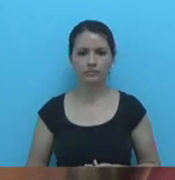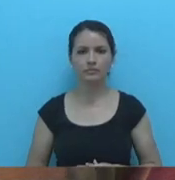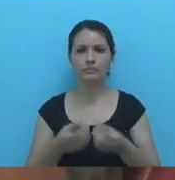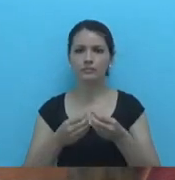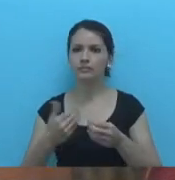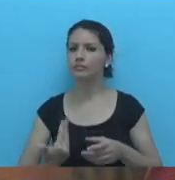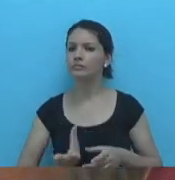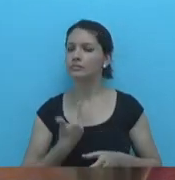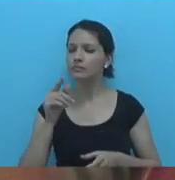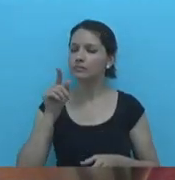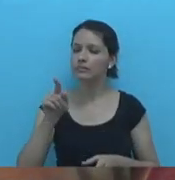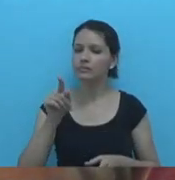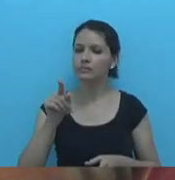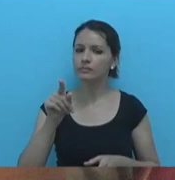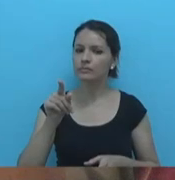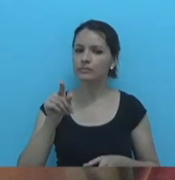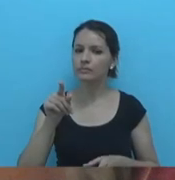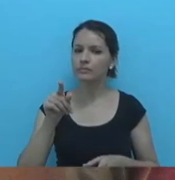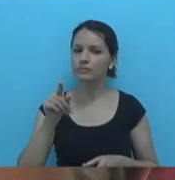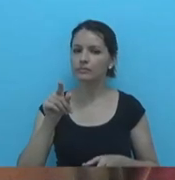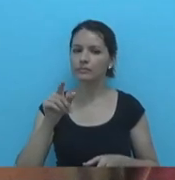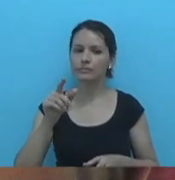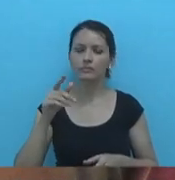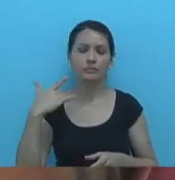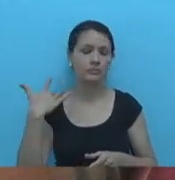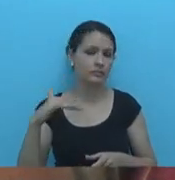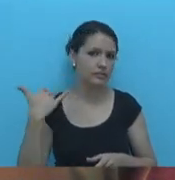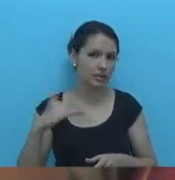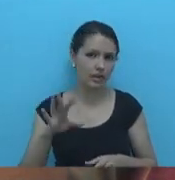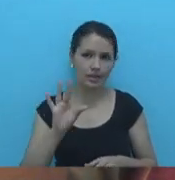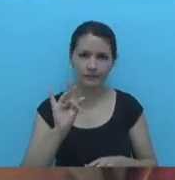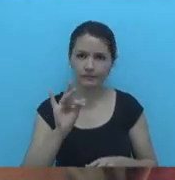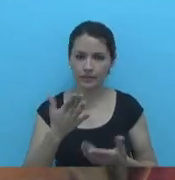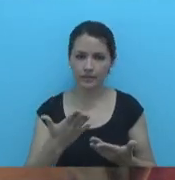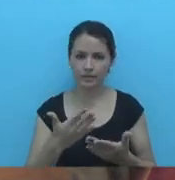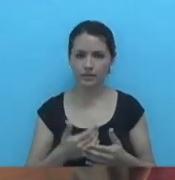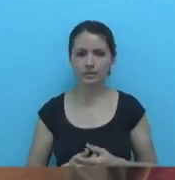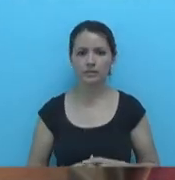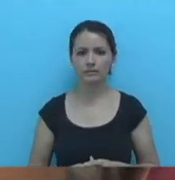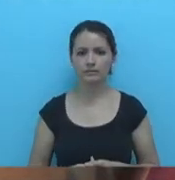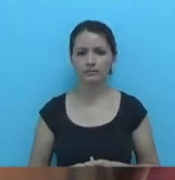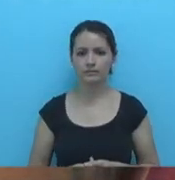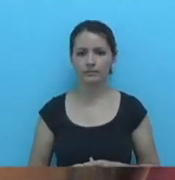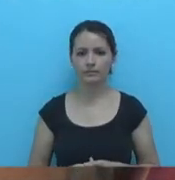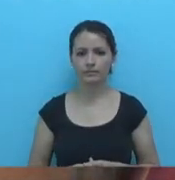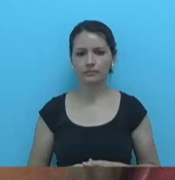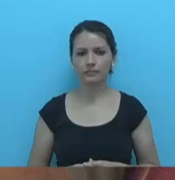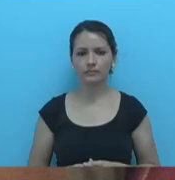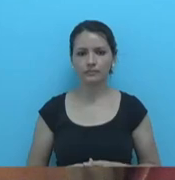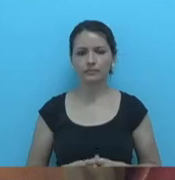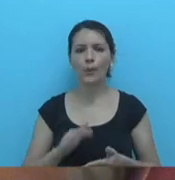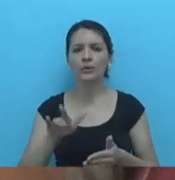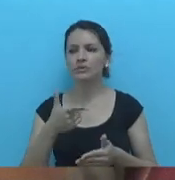tan potencialmente gravoso en vidas humanas. Y en ese sentido, entonces, la pretensión